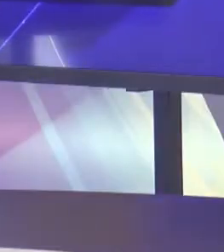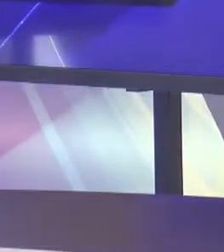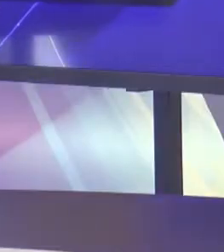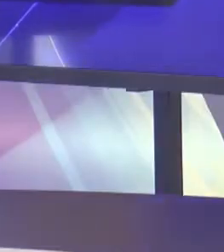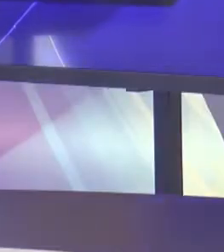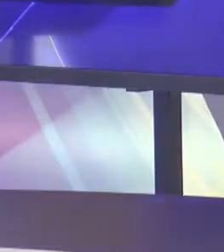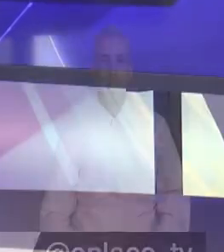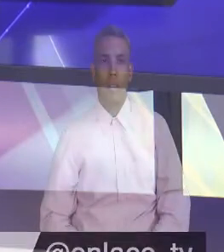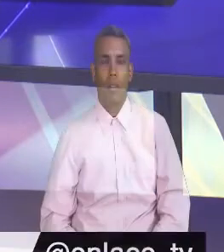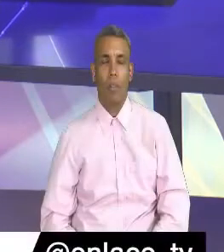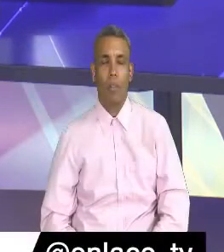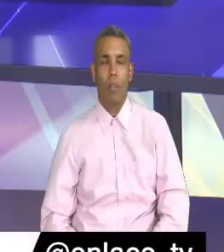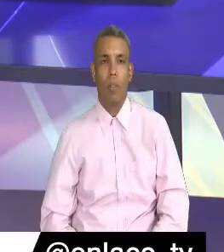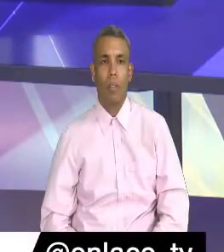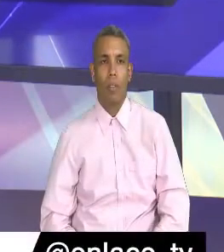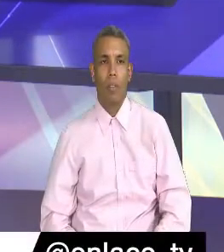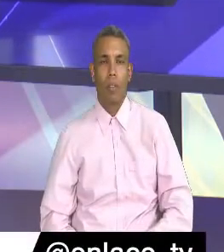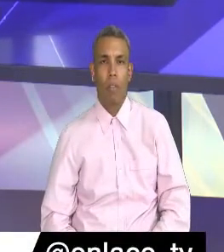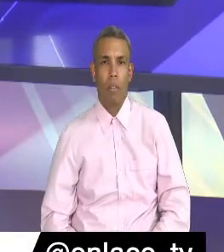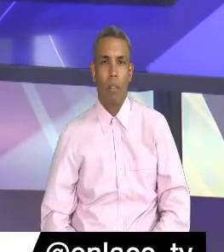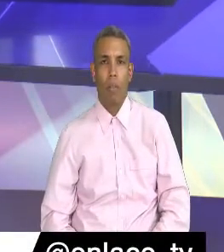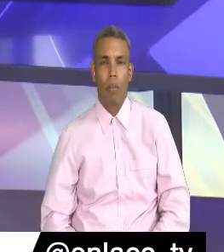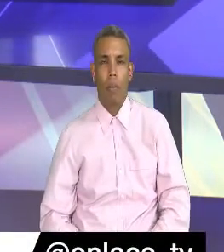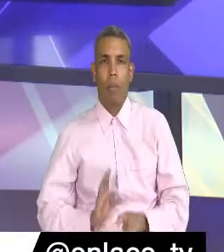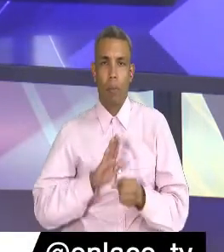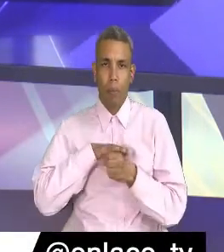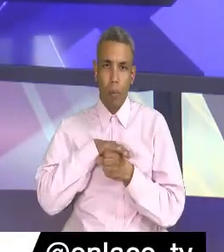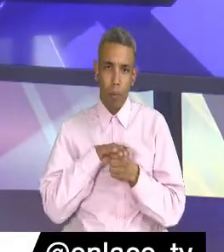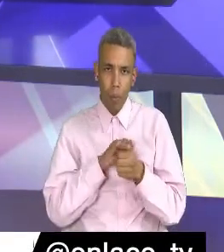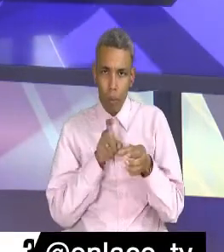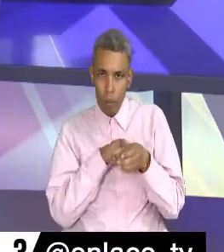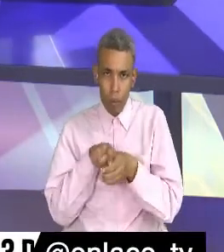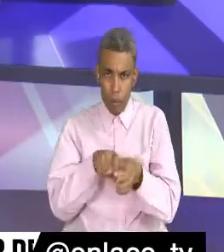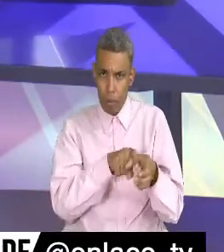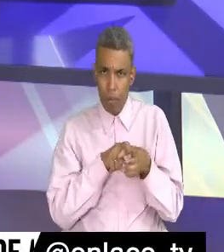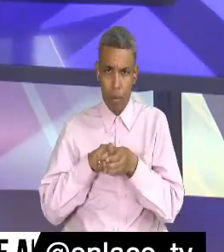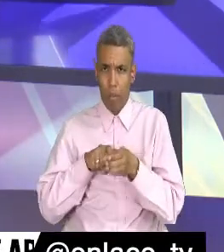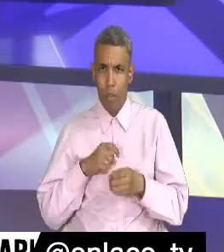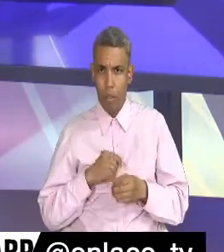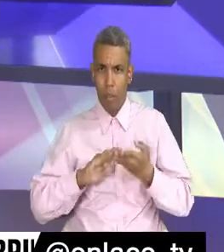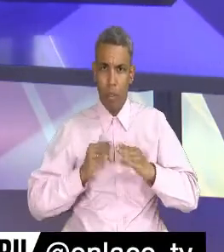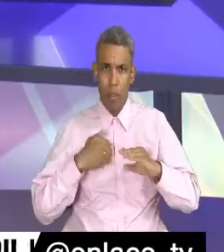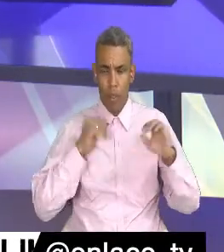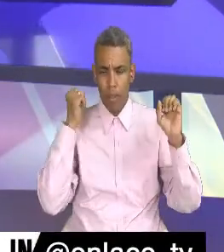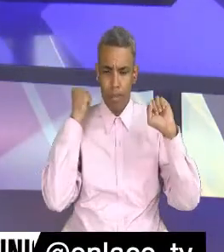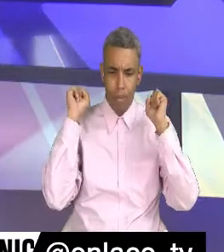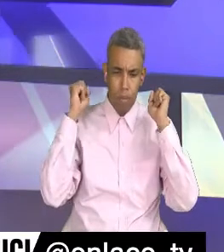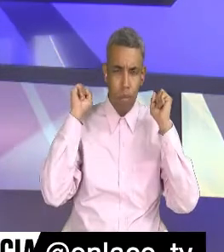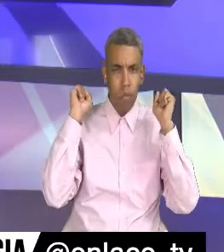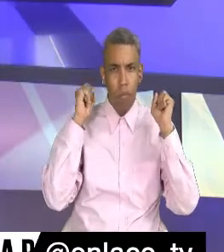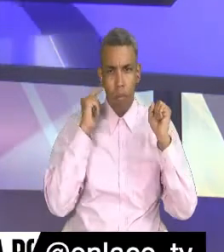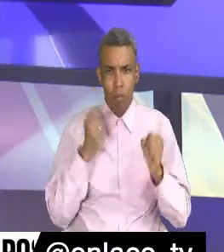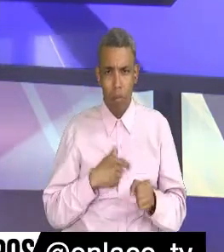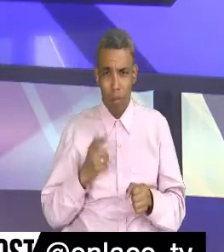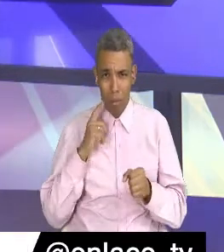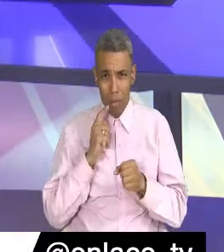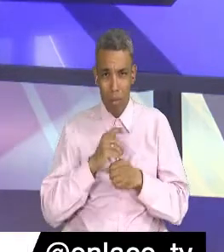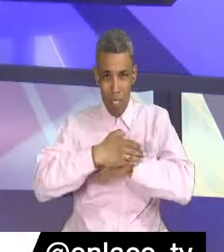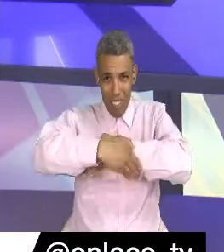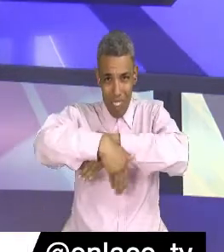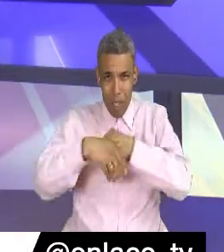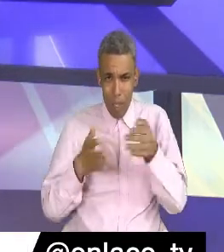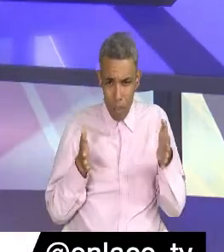Continuamos con más información. La comunidad del barrio Las Granjas está inquieta por el cráter que desde hace un año se apropia de una vía de este sector. Nuestra